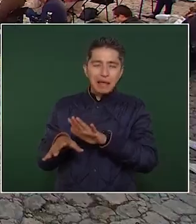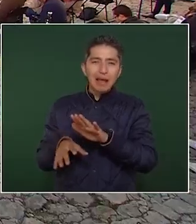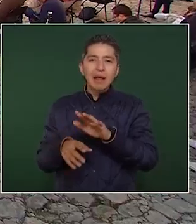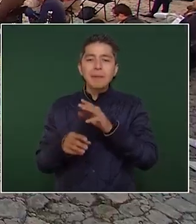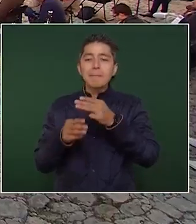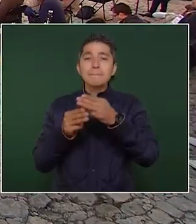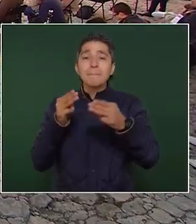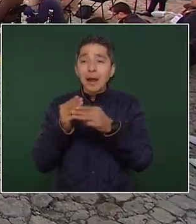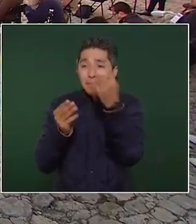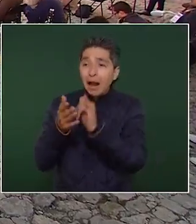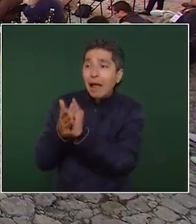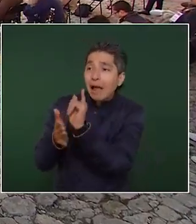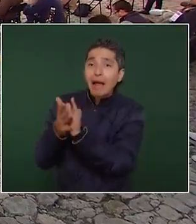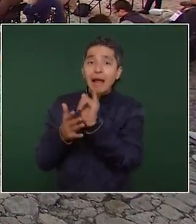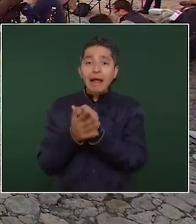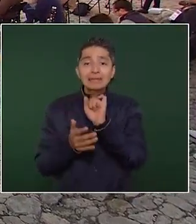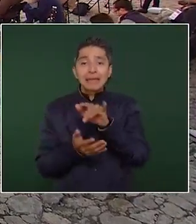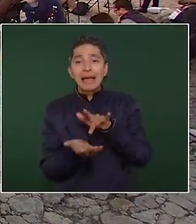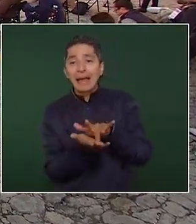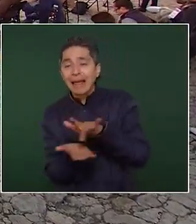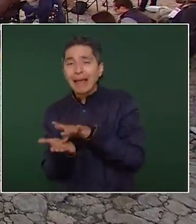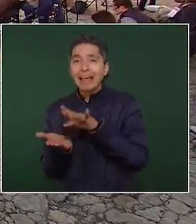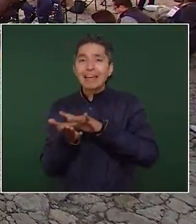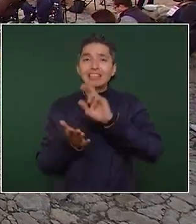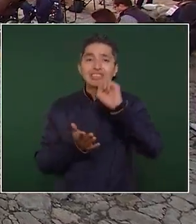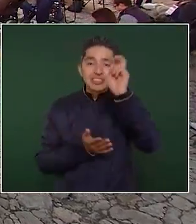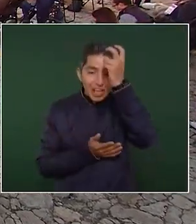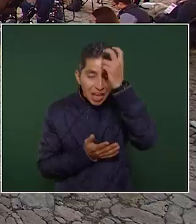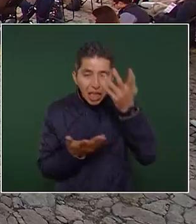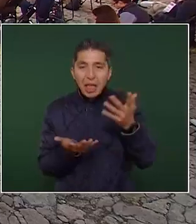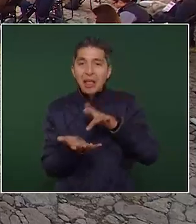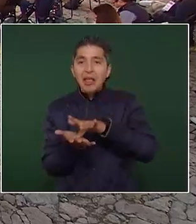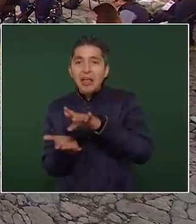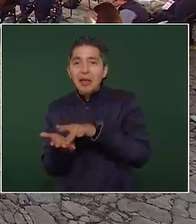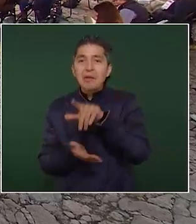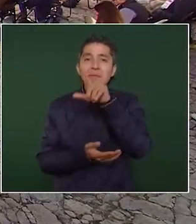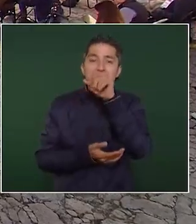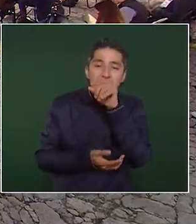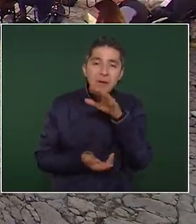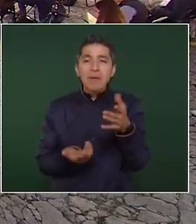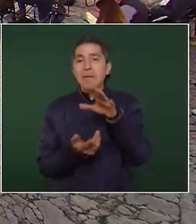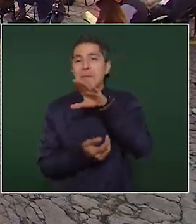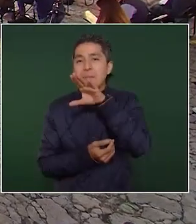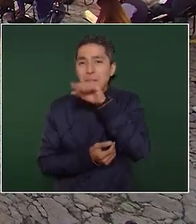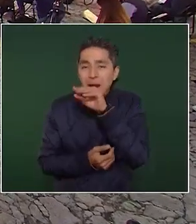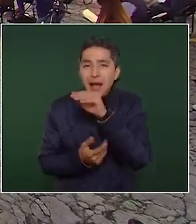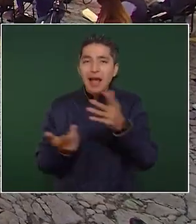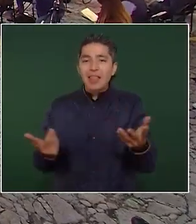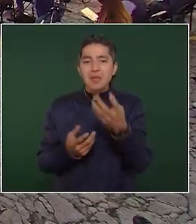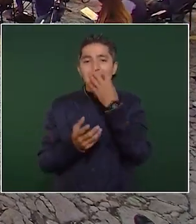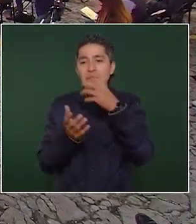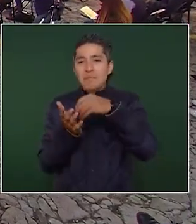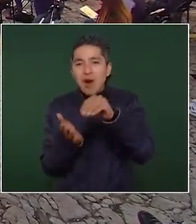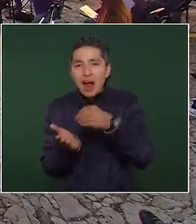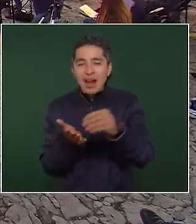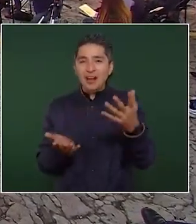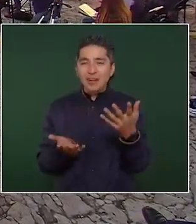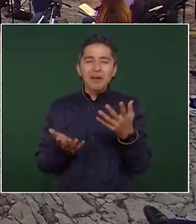materiales de construcción, chivos, pollos, patos, puercos,